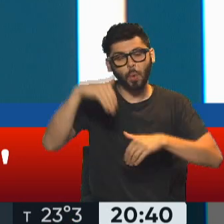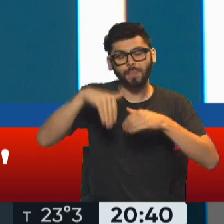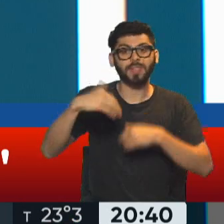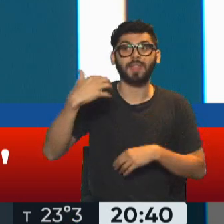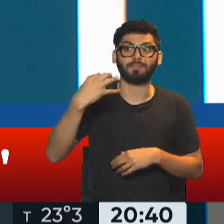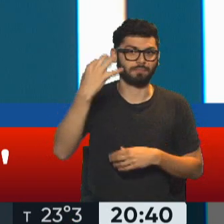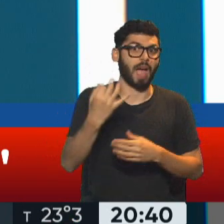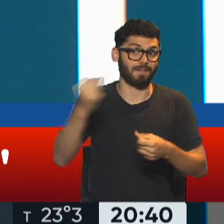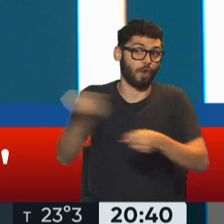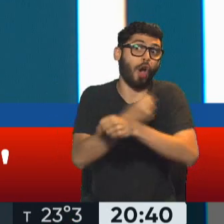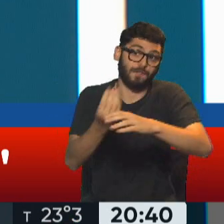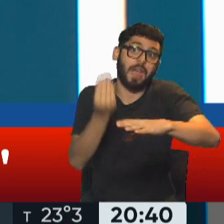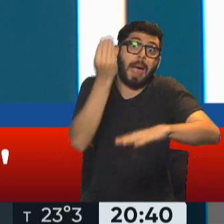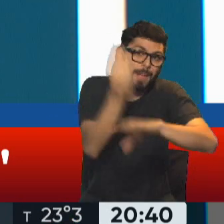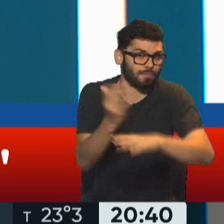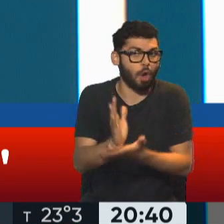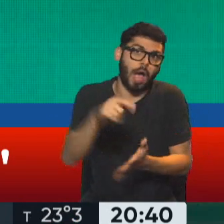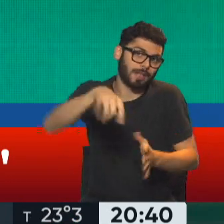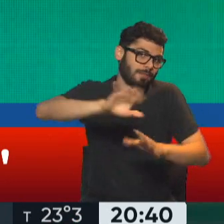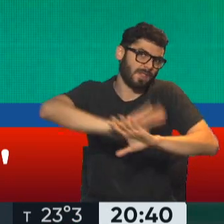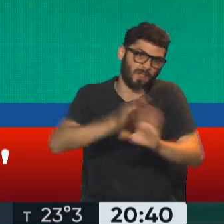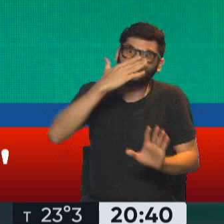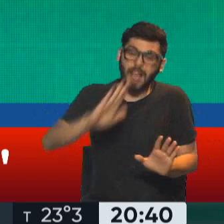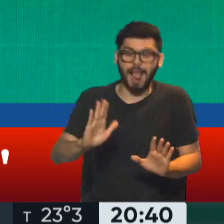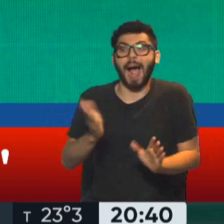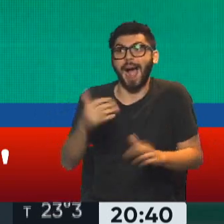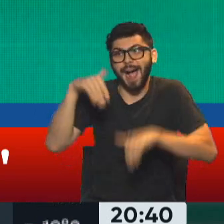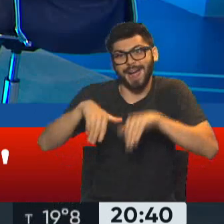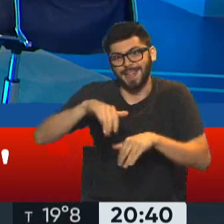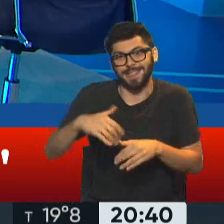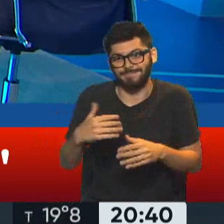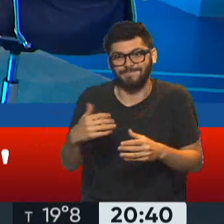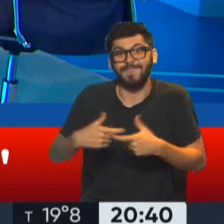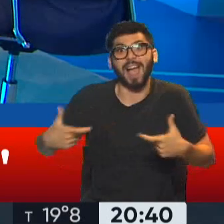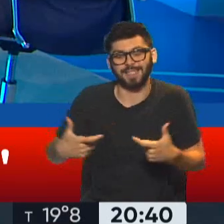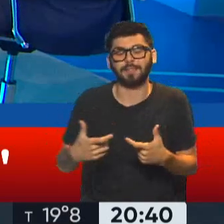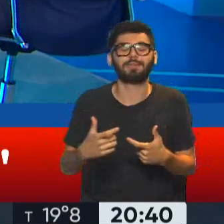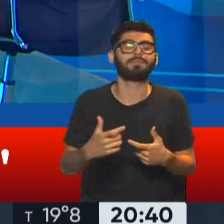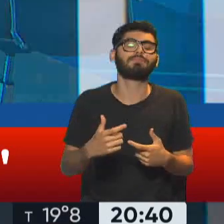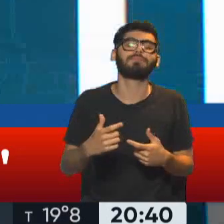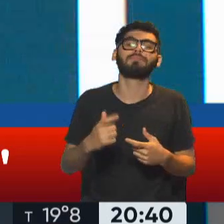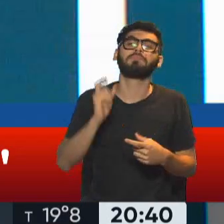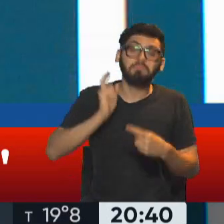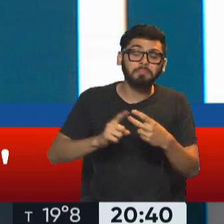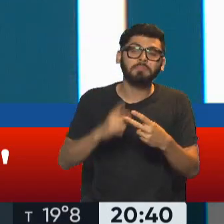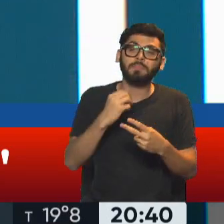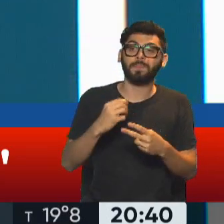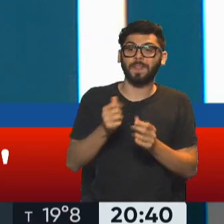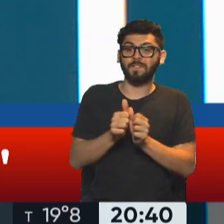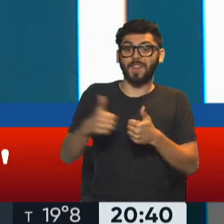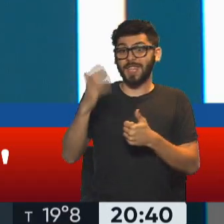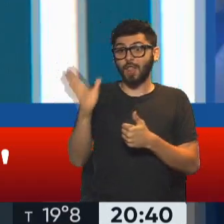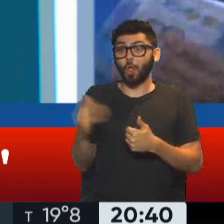realmente por los candidatos. Claro, es la definitiva. Es la definitiva. Sí. Y la segunda es porque creo que en esta campaña el Frente de Todos tuvo otra